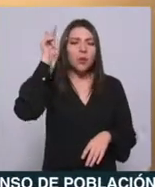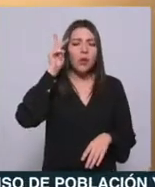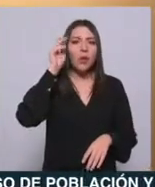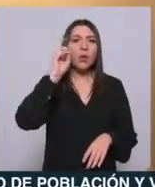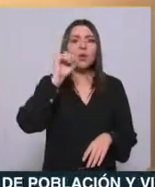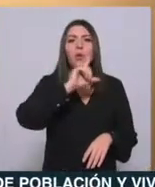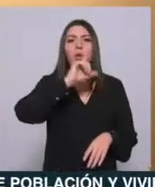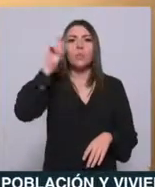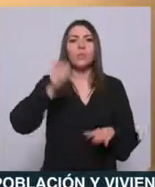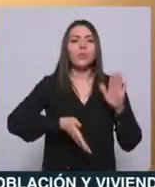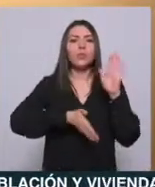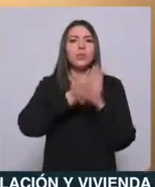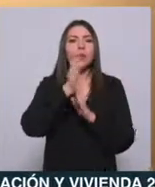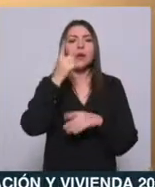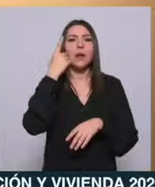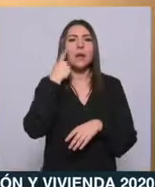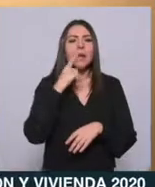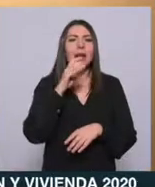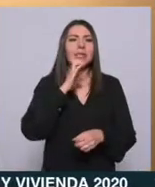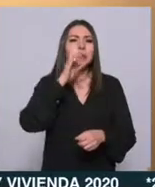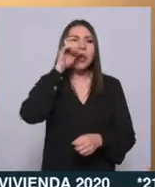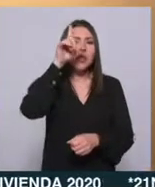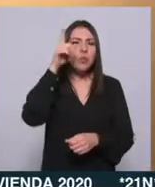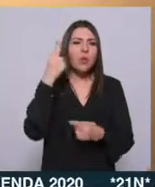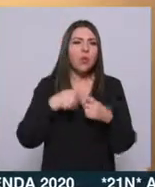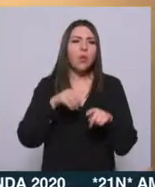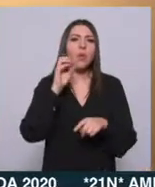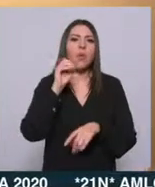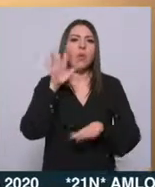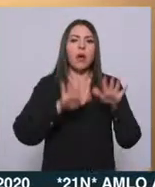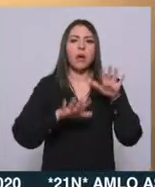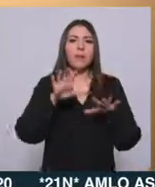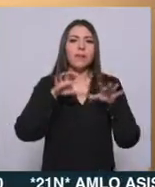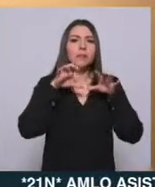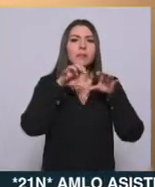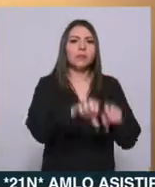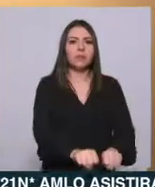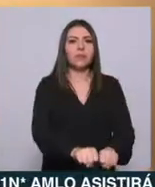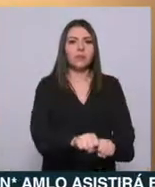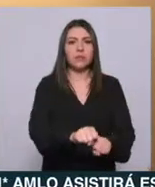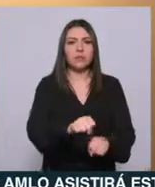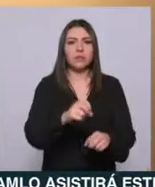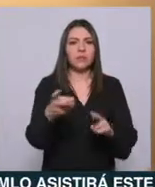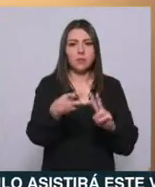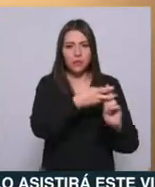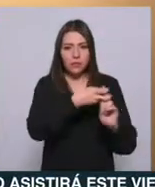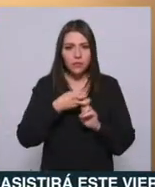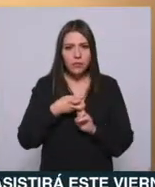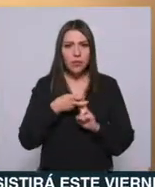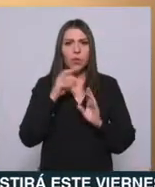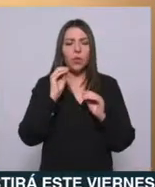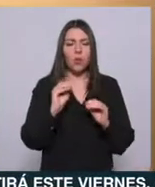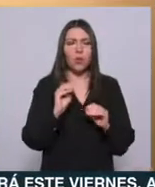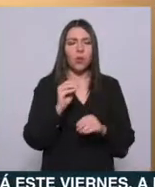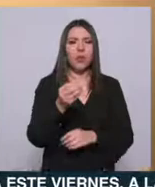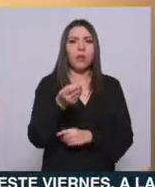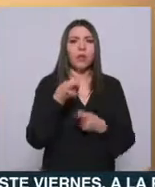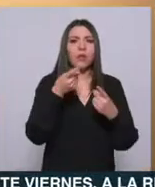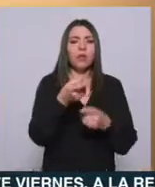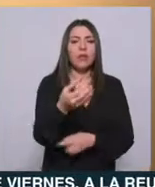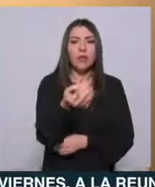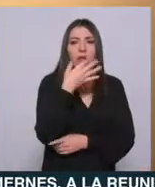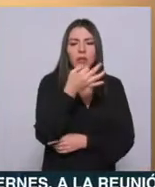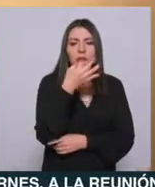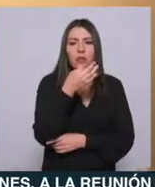espirituales, o también estas prácticas como son privación de la libertad, medicación de los cuerpos,